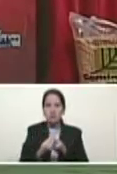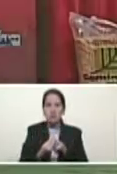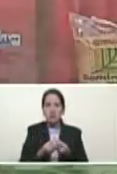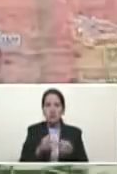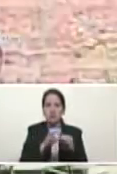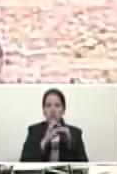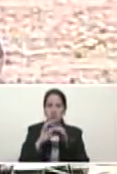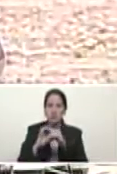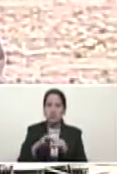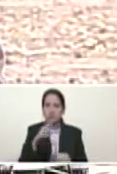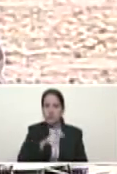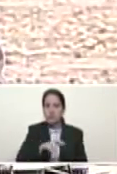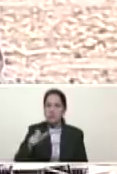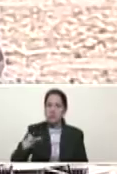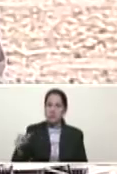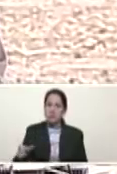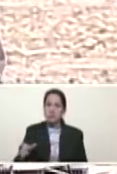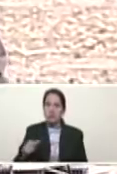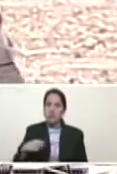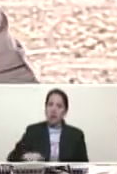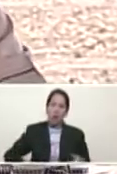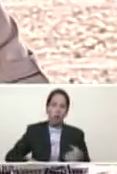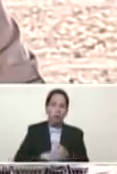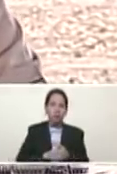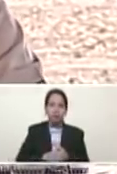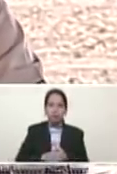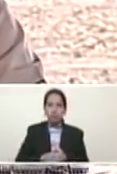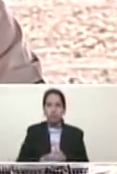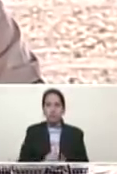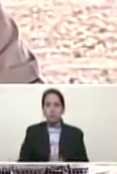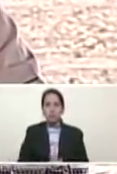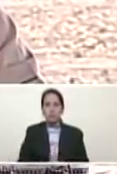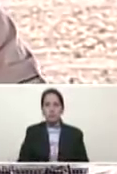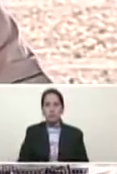cívico-militar. Derrotamos el golpe de Estado.